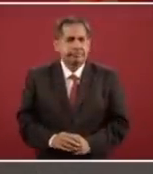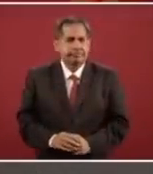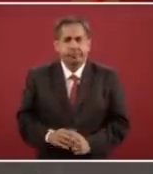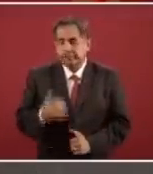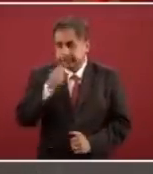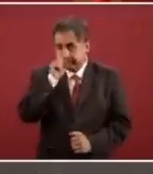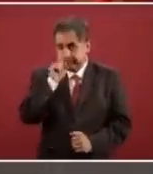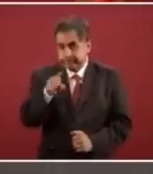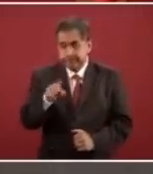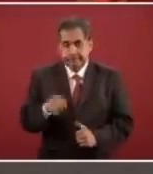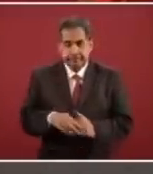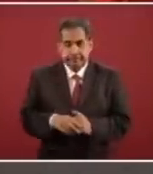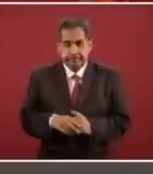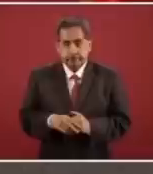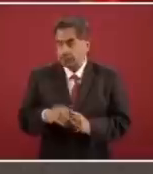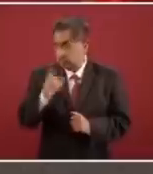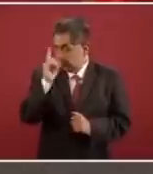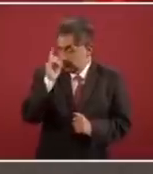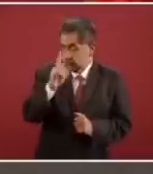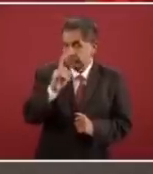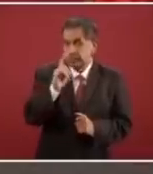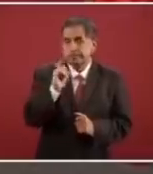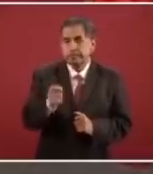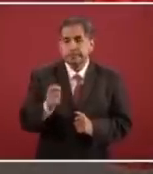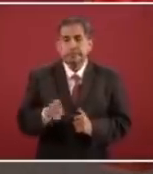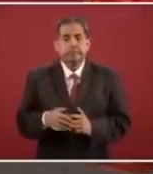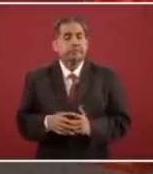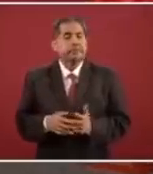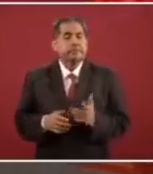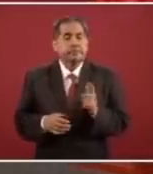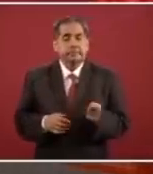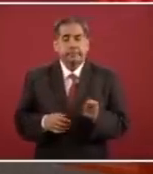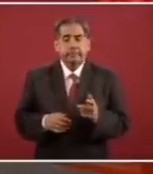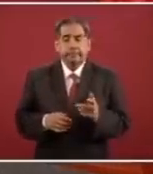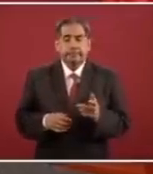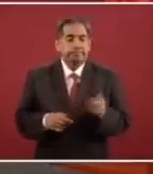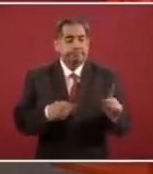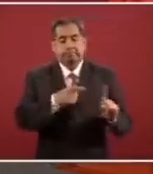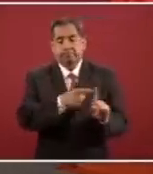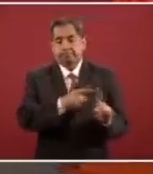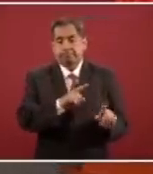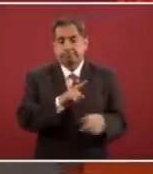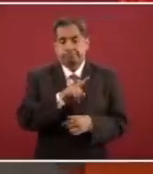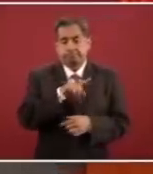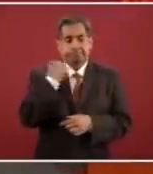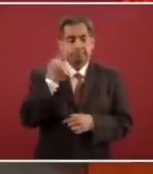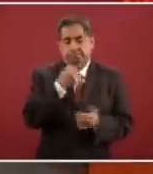Y lo cierto es que es una derrota